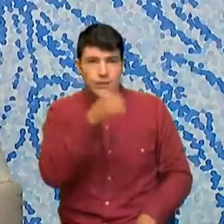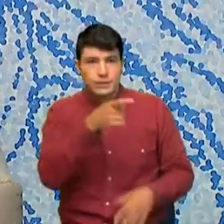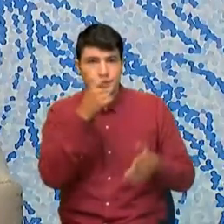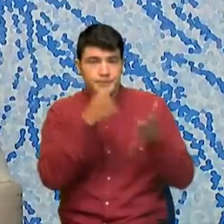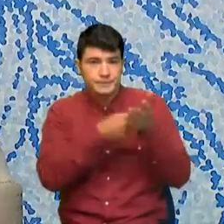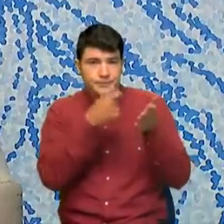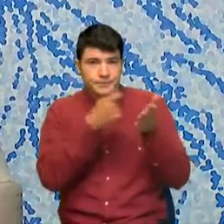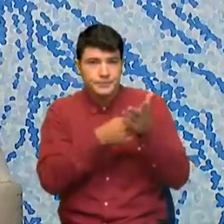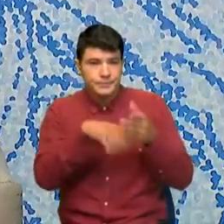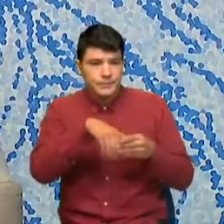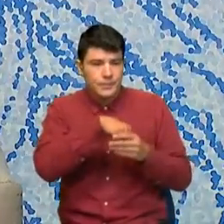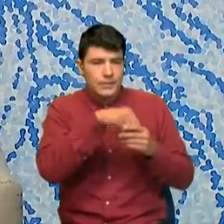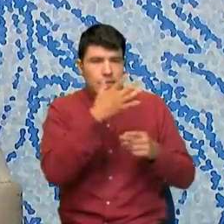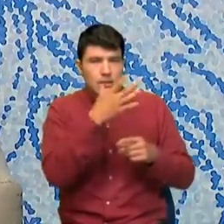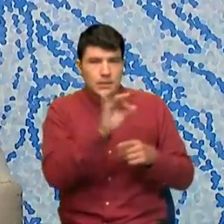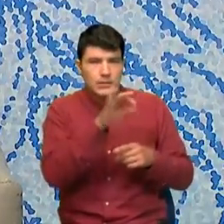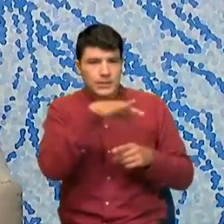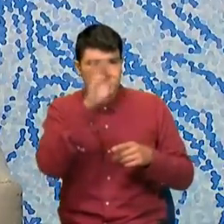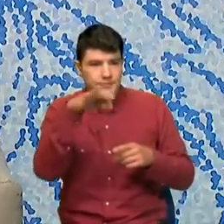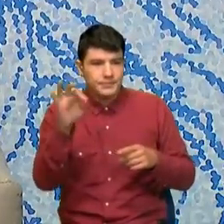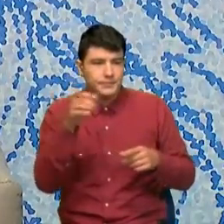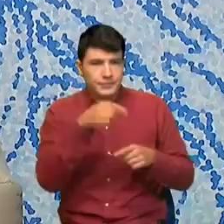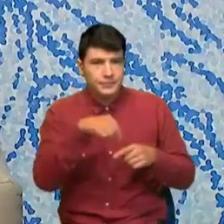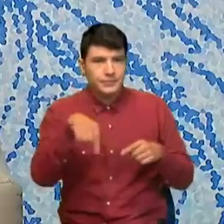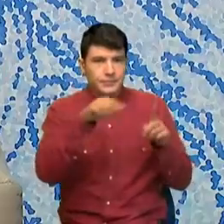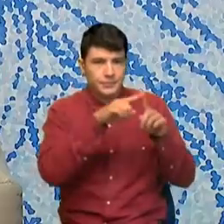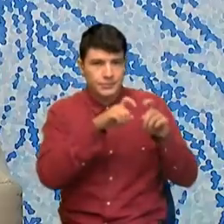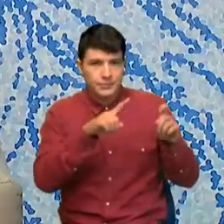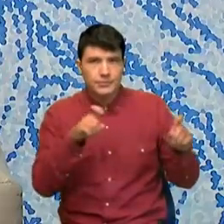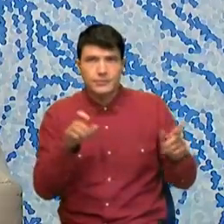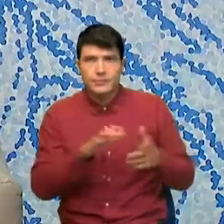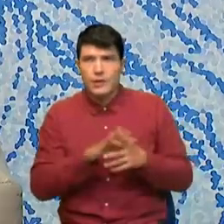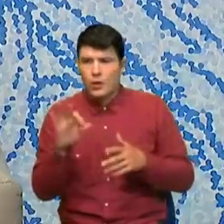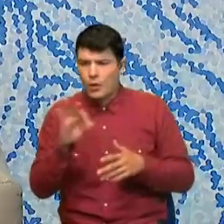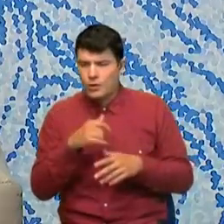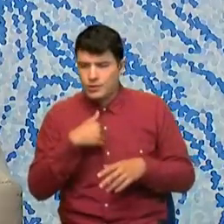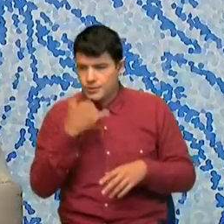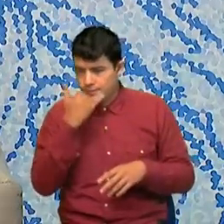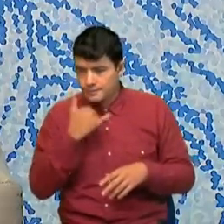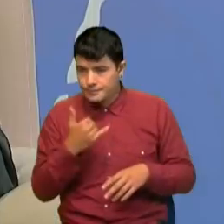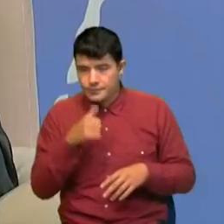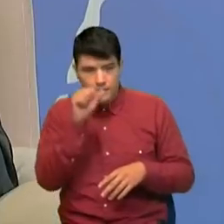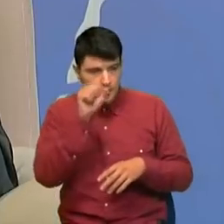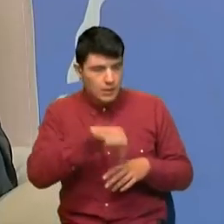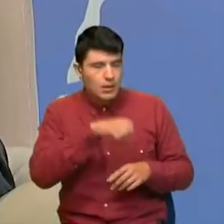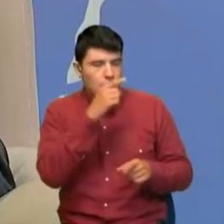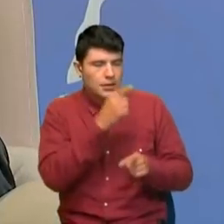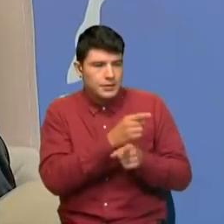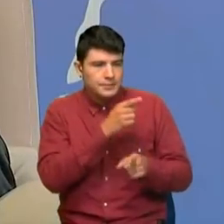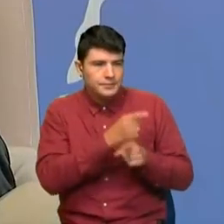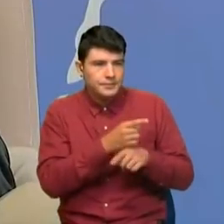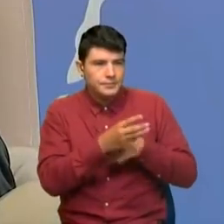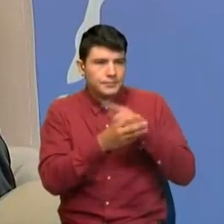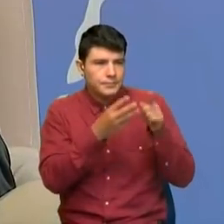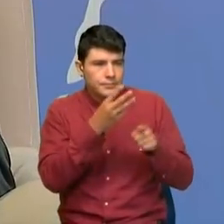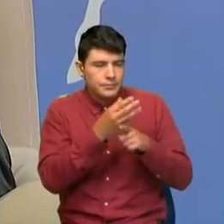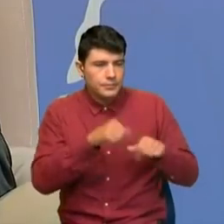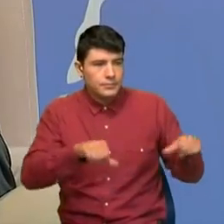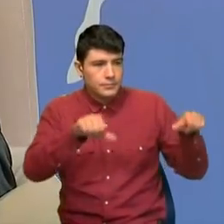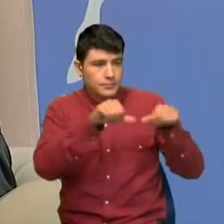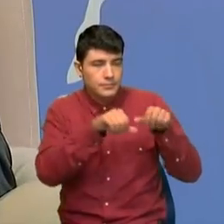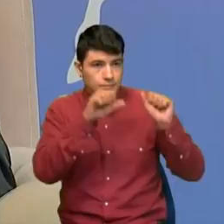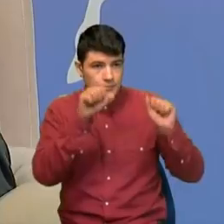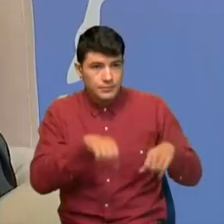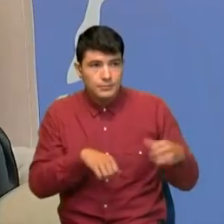conyugal al 50% de esos bienes. ¿O me equivoco, abogado? Sí, exacto. Hay tres escenarios que se pueden